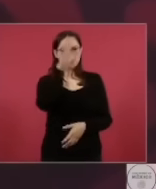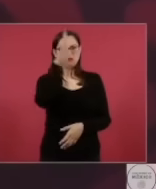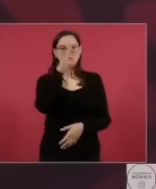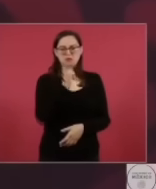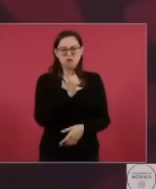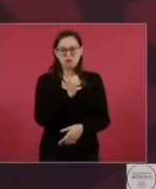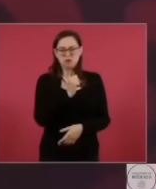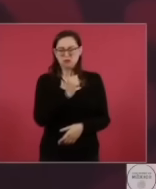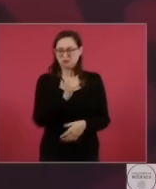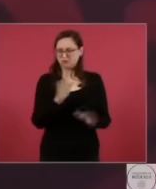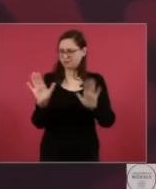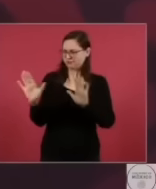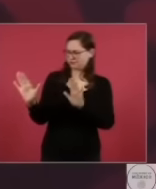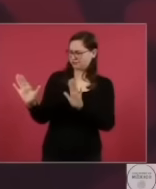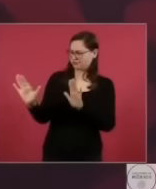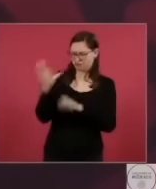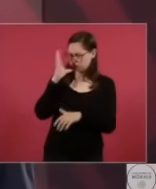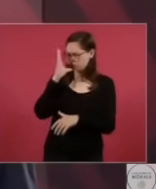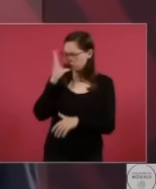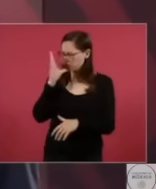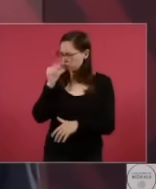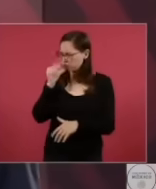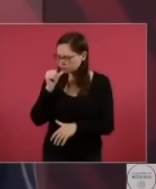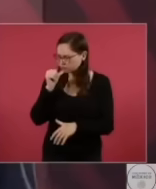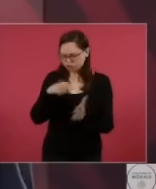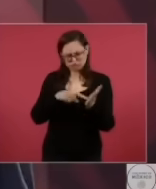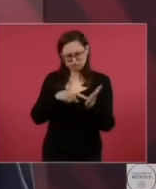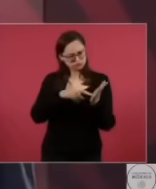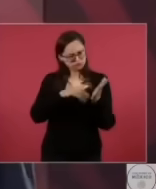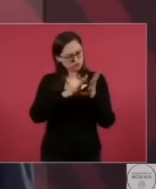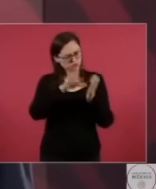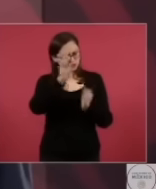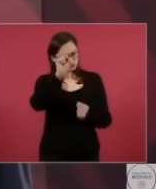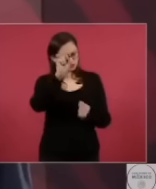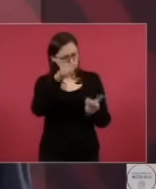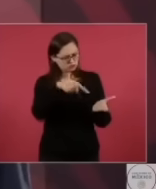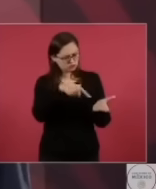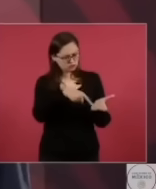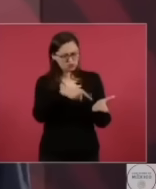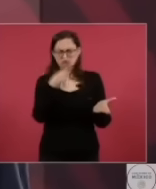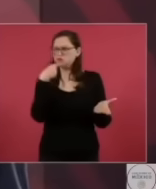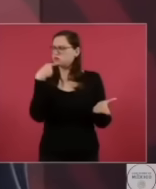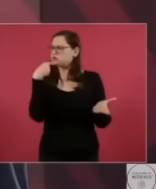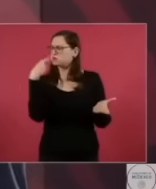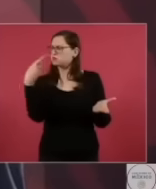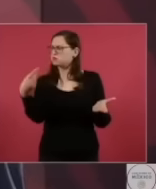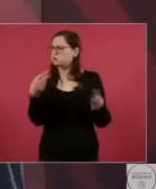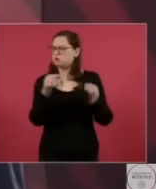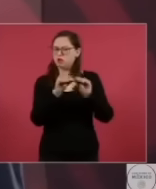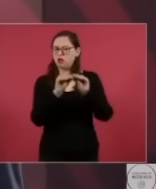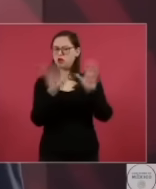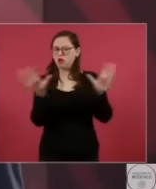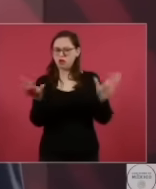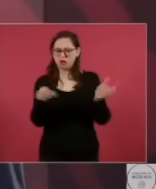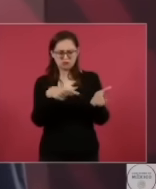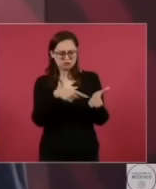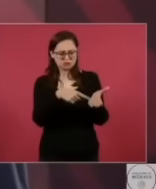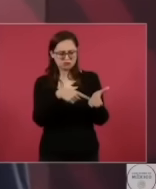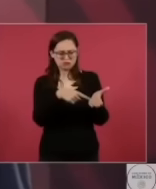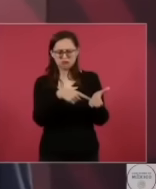clara no es este que un poder lo